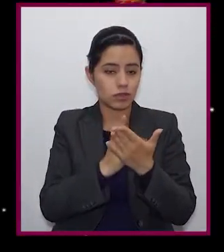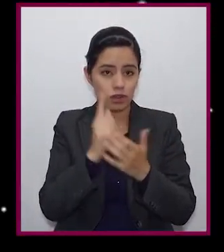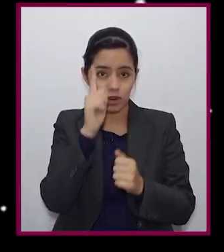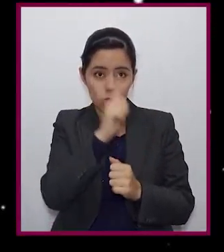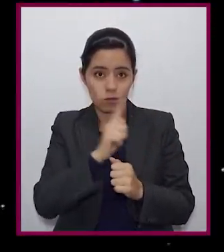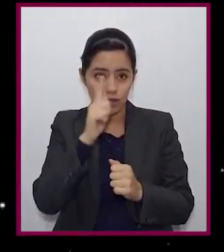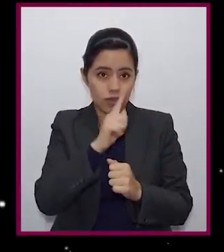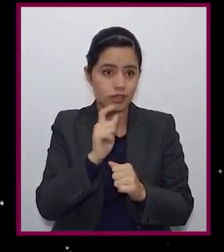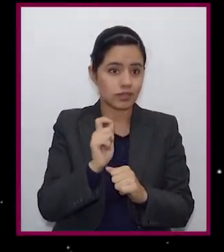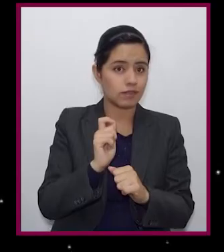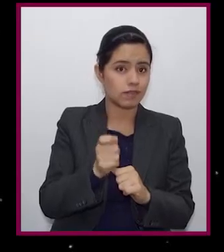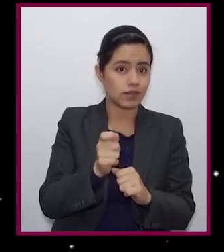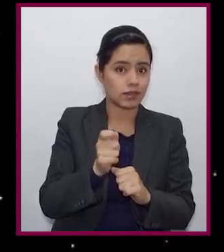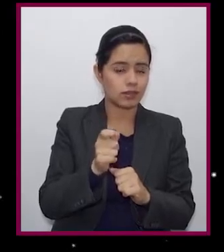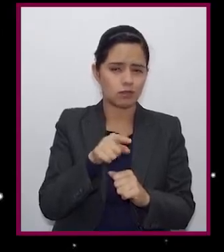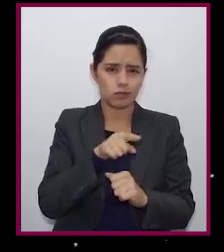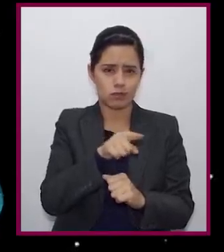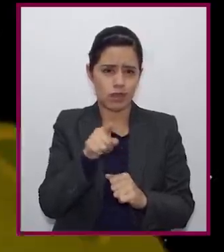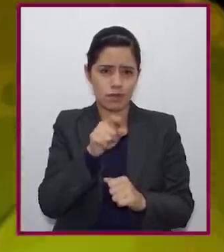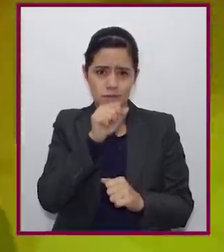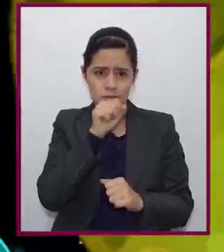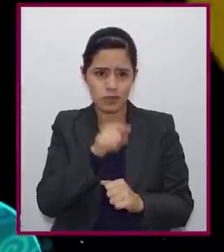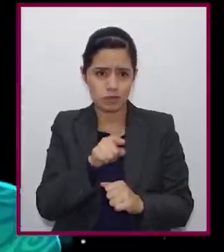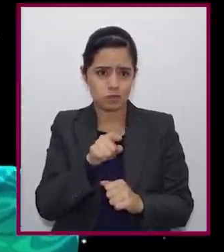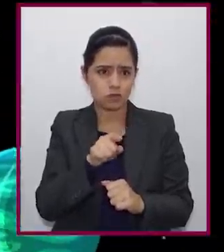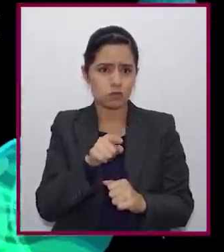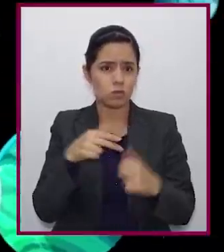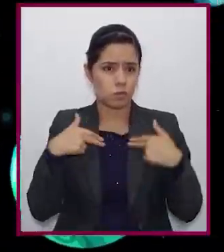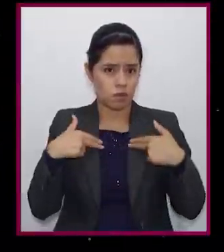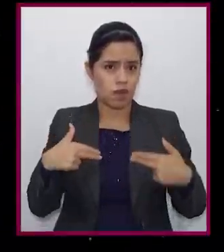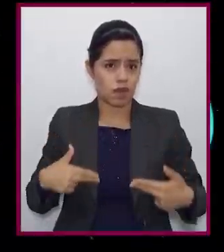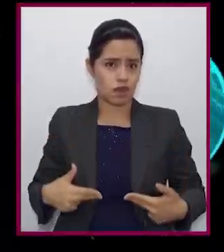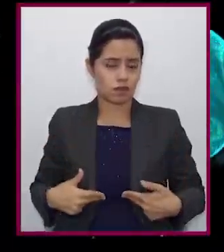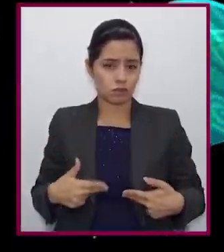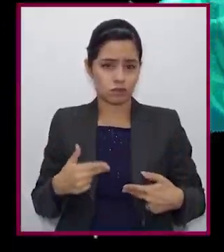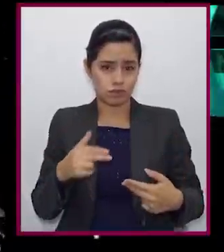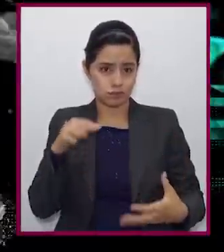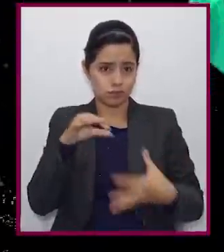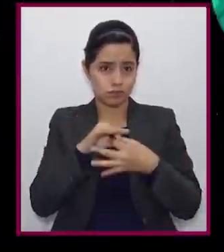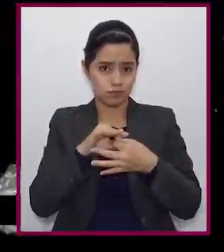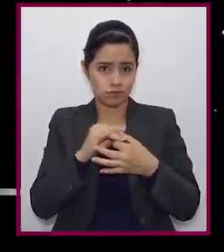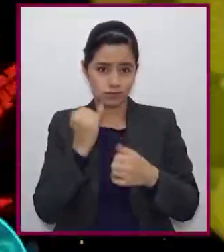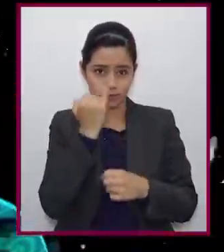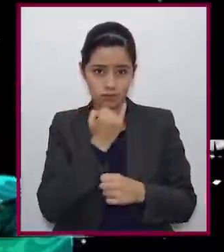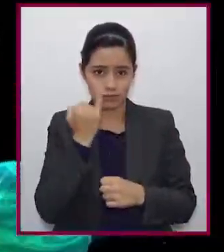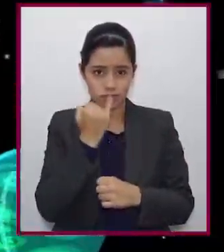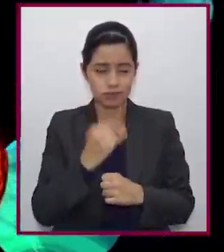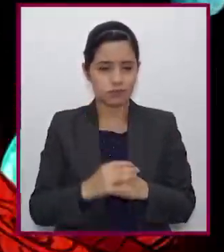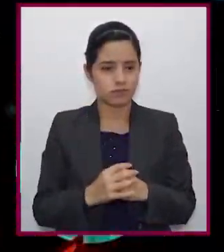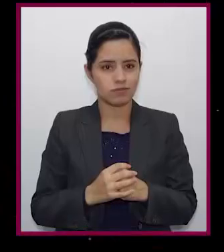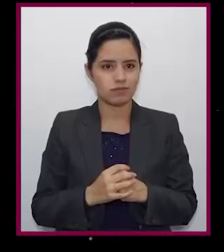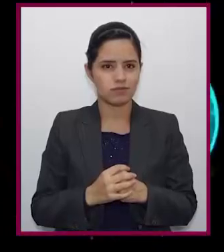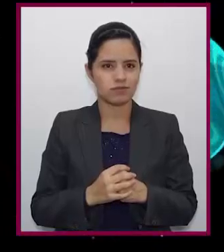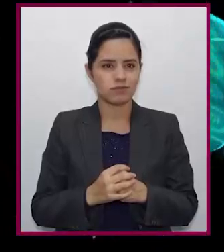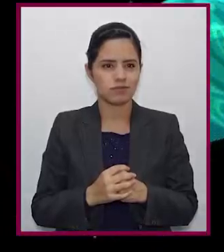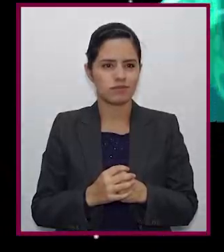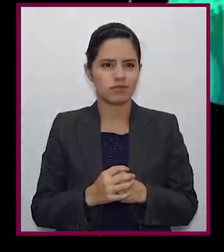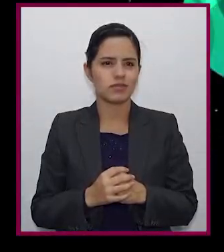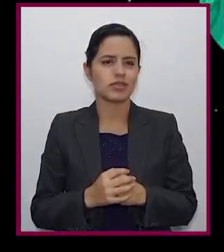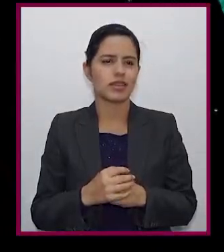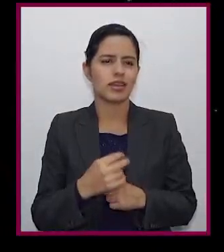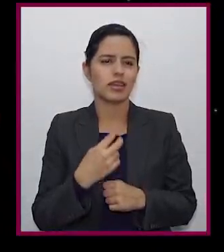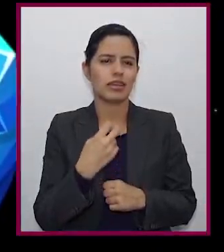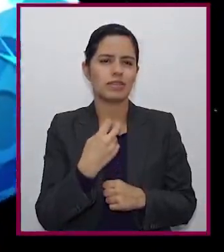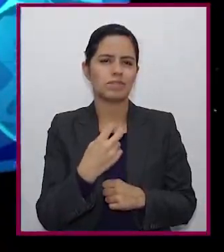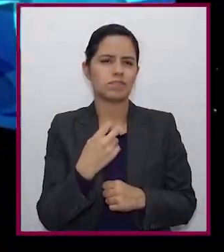programación no tiene nada que ver con el lenguaje que ustedes, los seres humanos, utilizan y que se conoce como